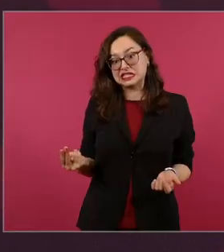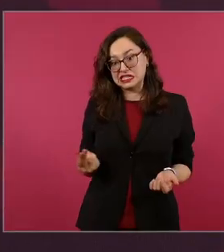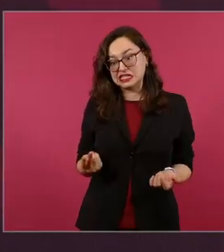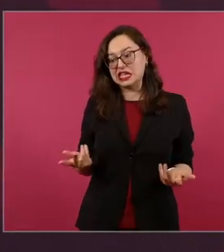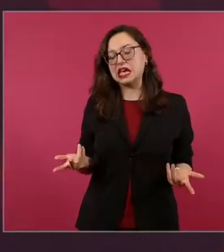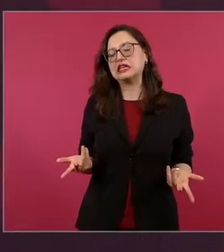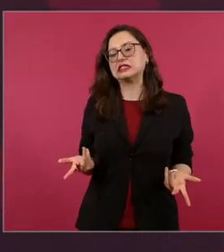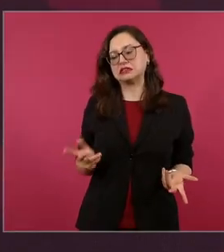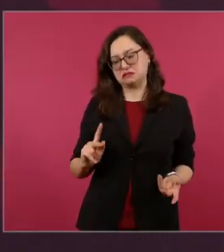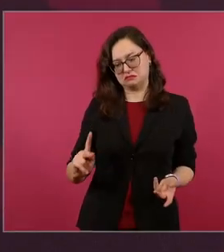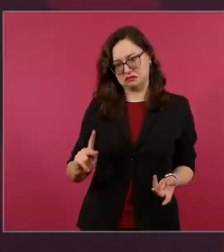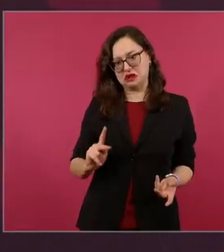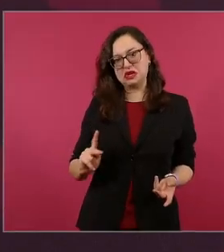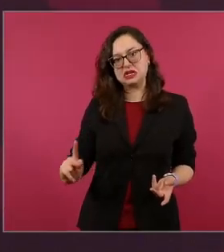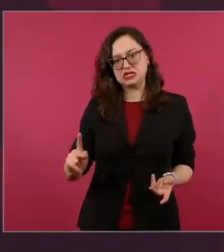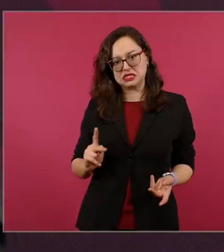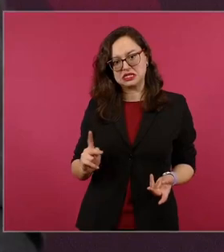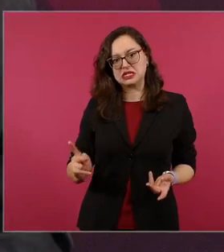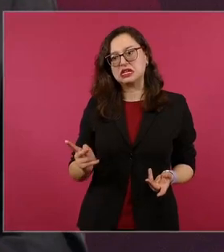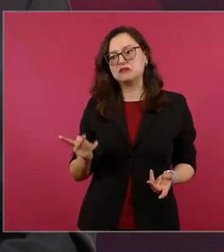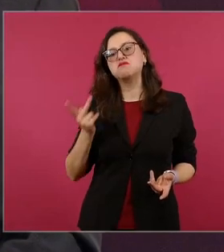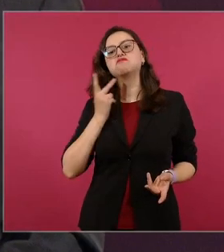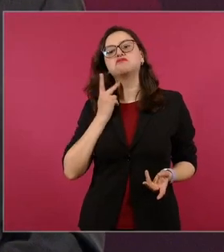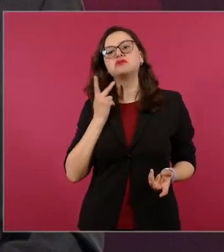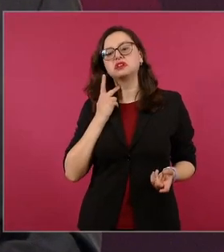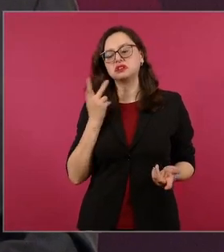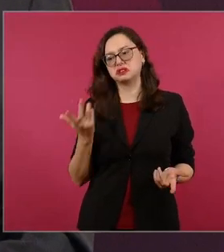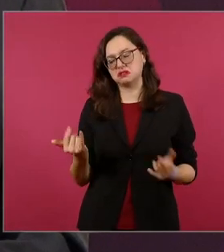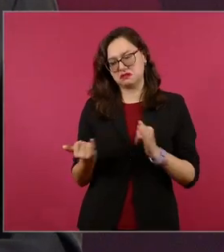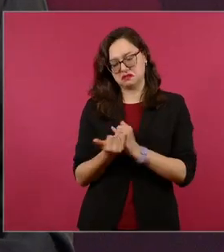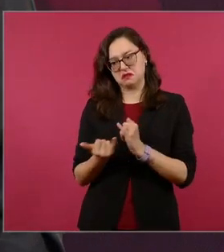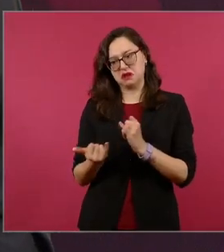parecerte, ser y parecer.